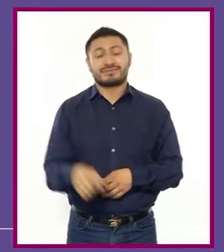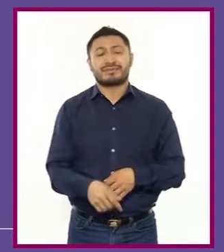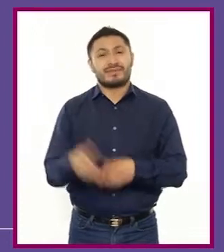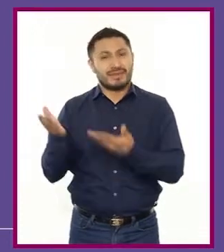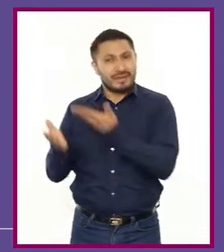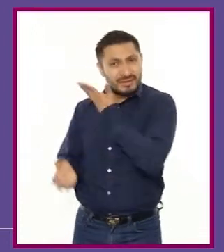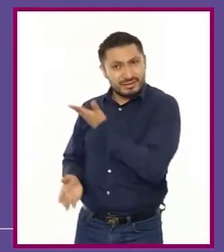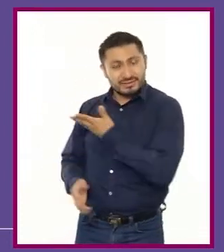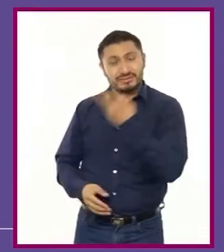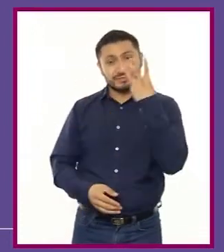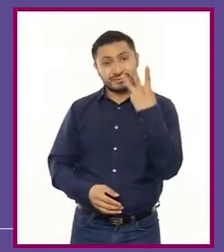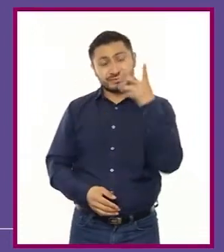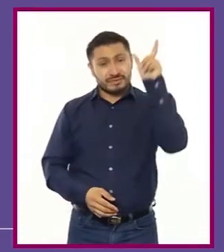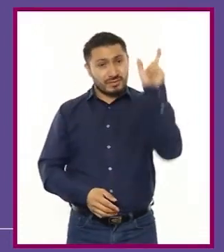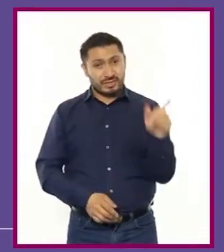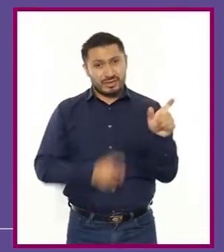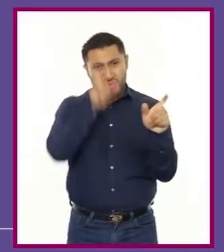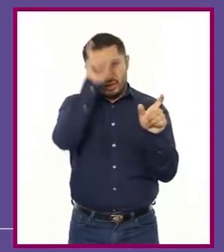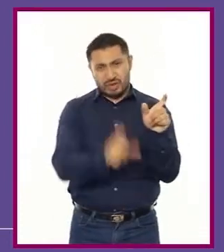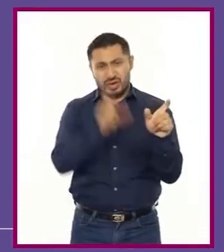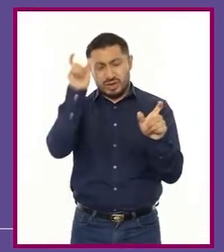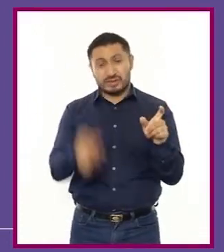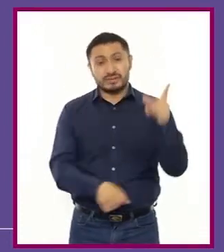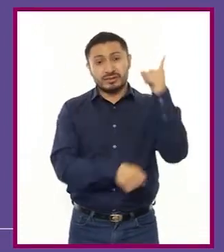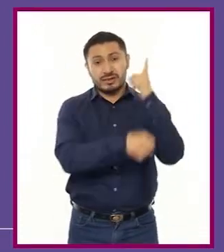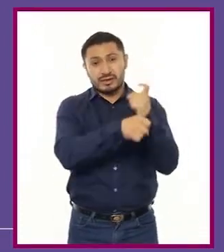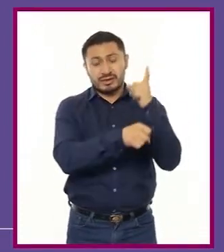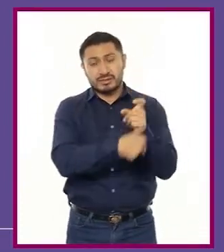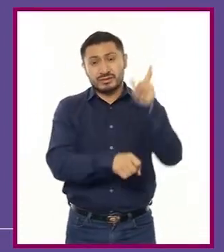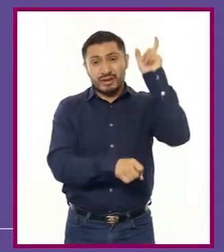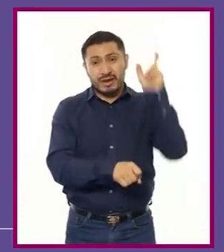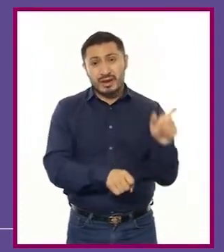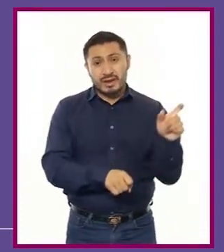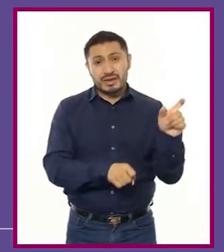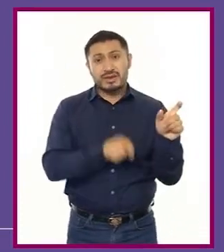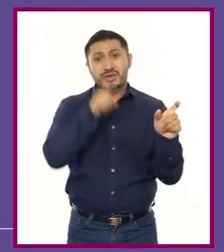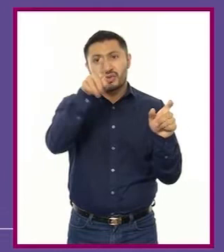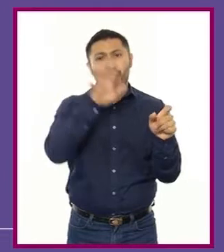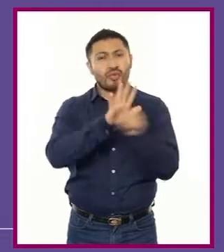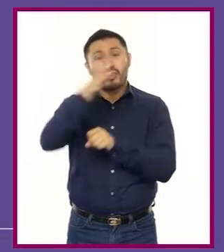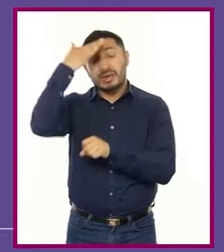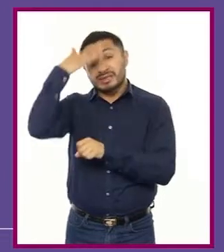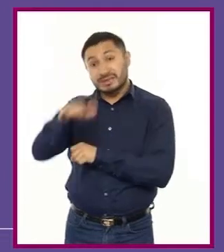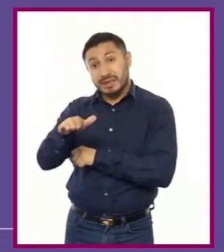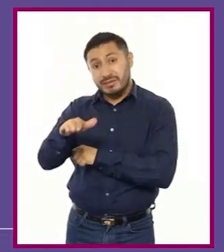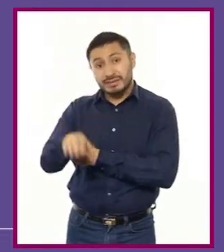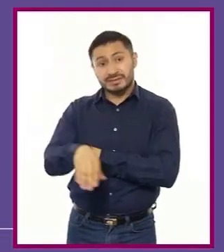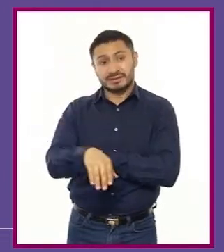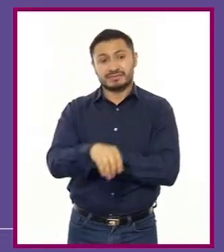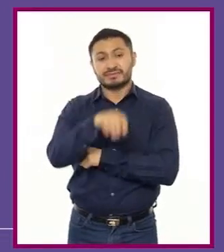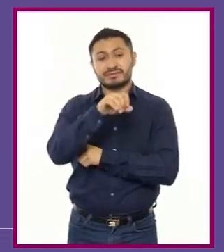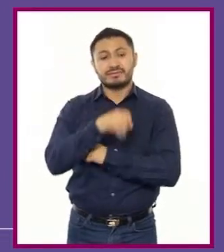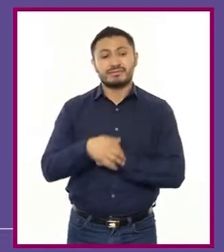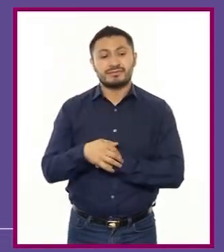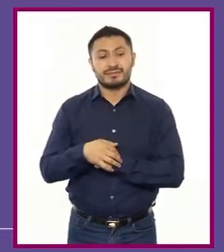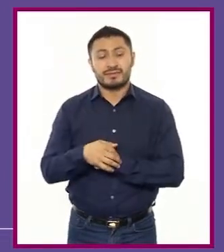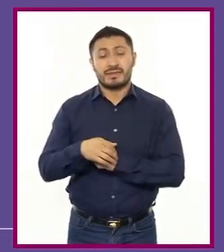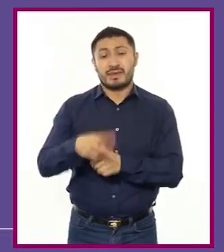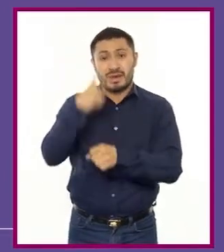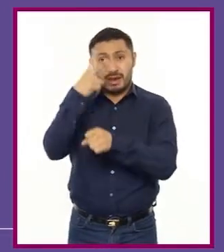la primera, anoten lo que saben, S. En la segunda, anoten lo que quieren